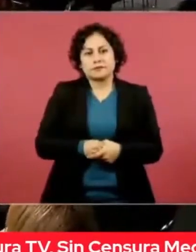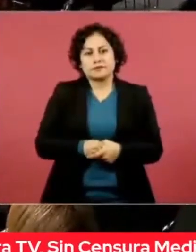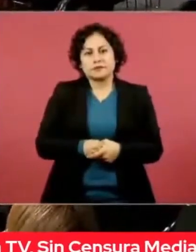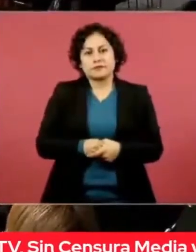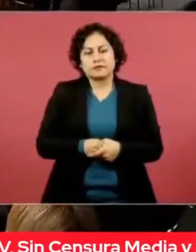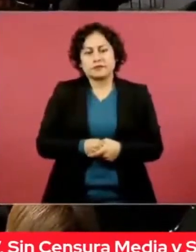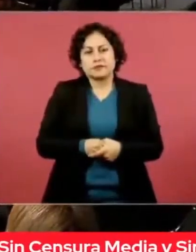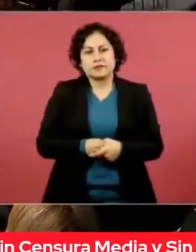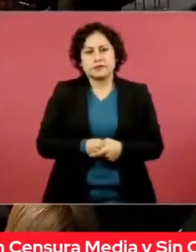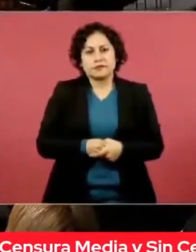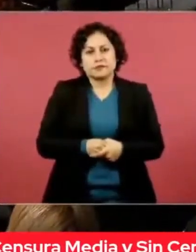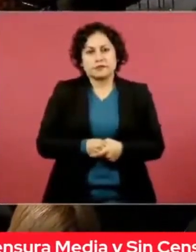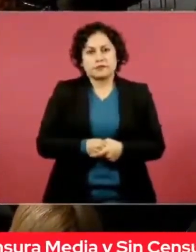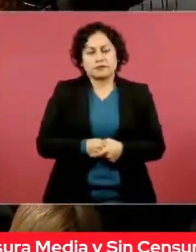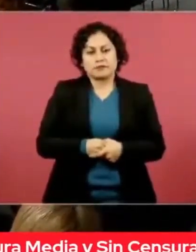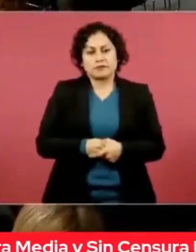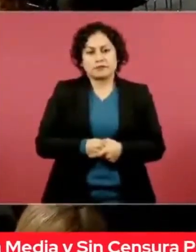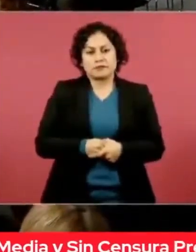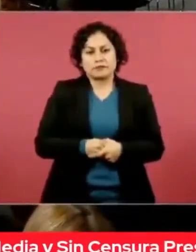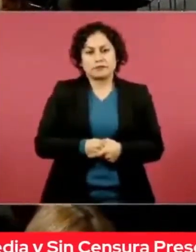este eh